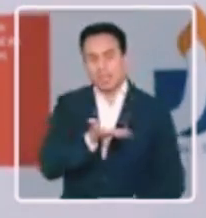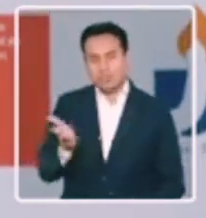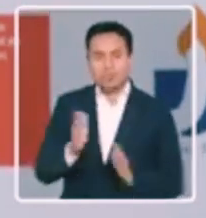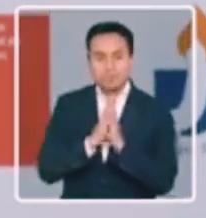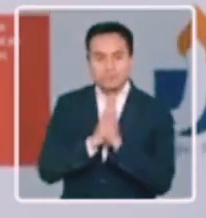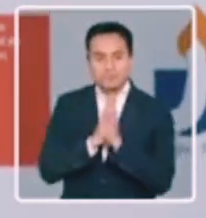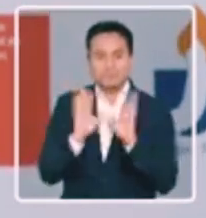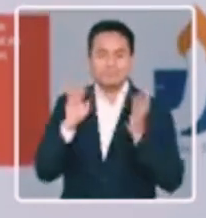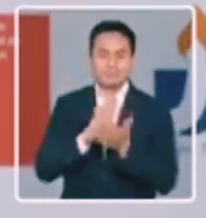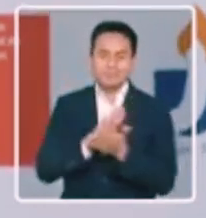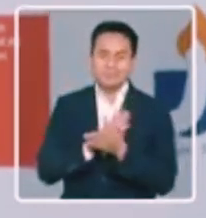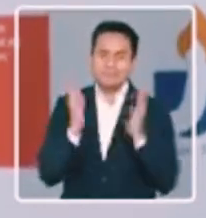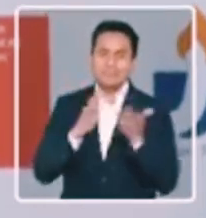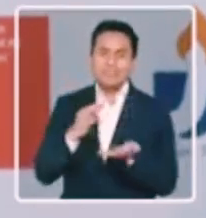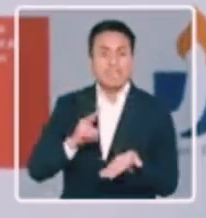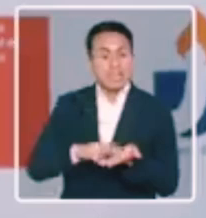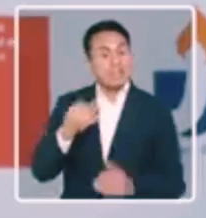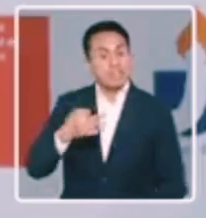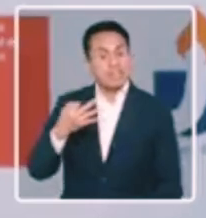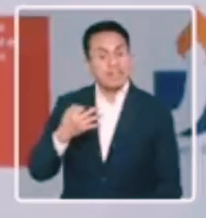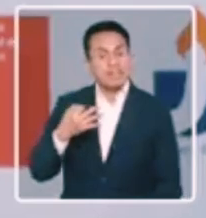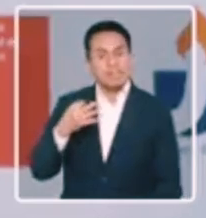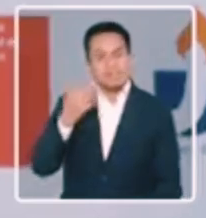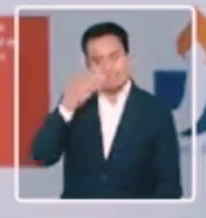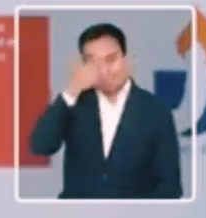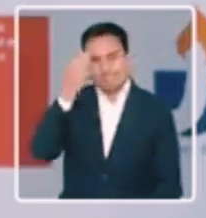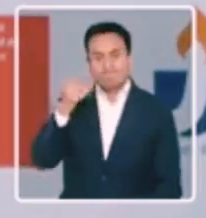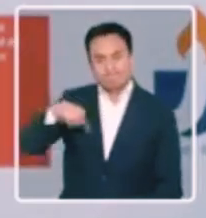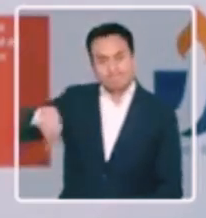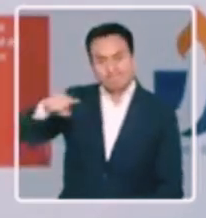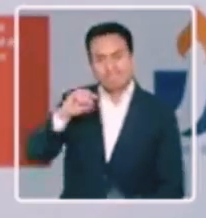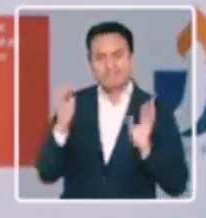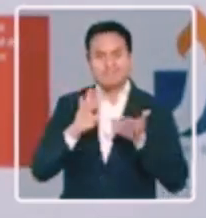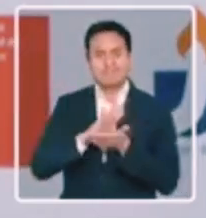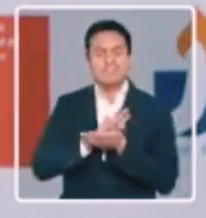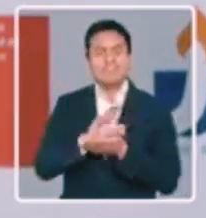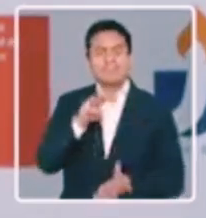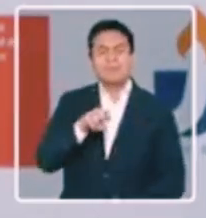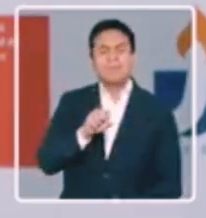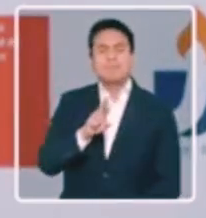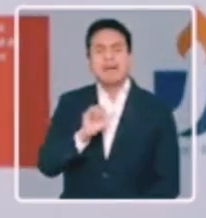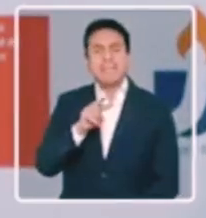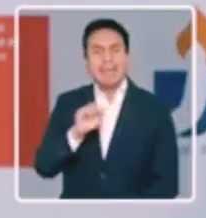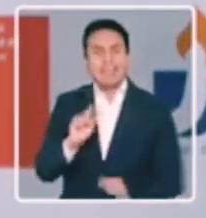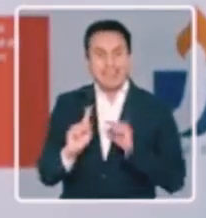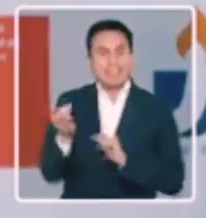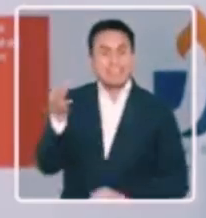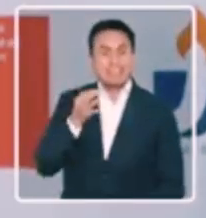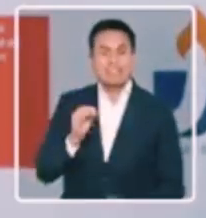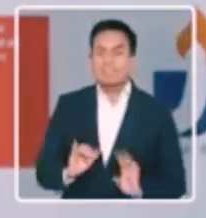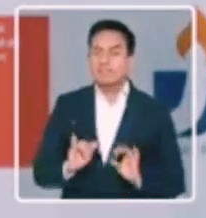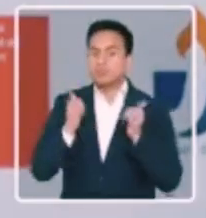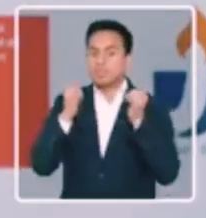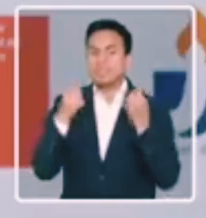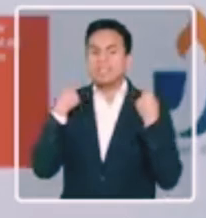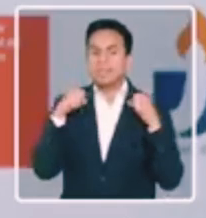favor porque en verdad son unos cracks la Mariana decía disfruten del